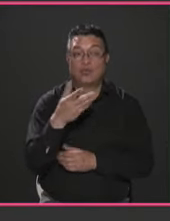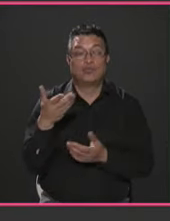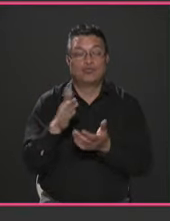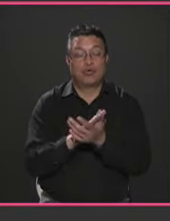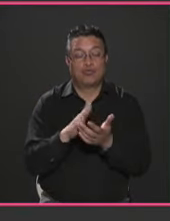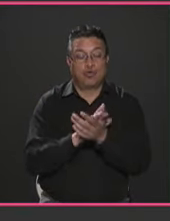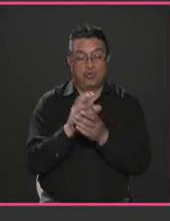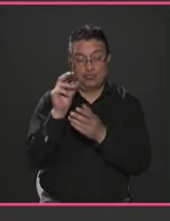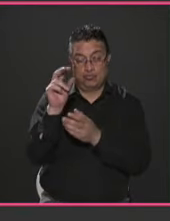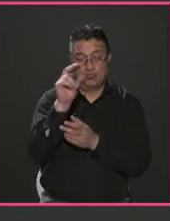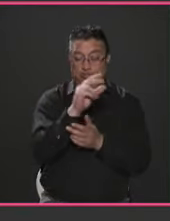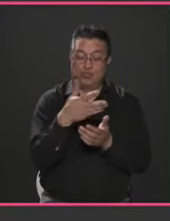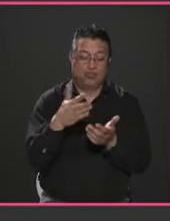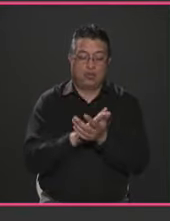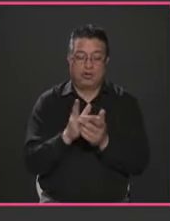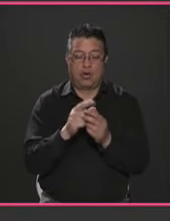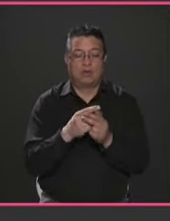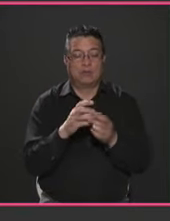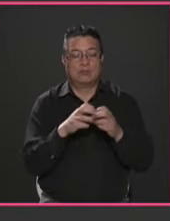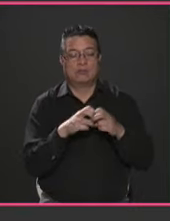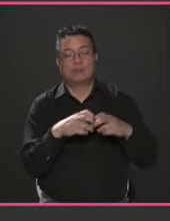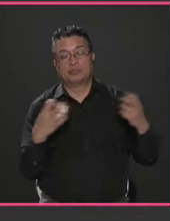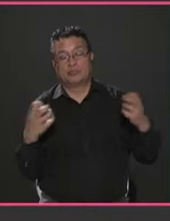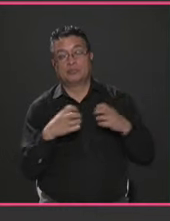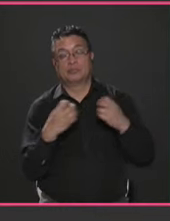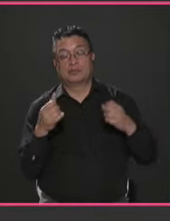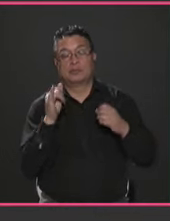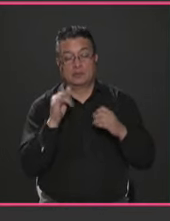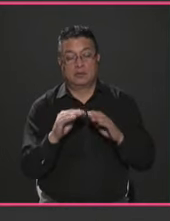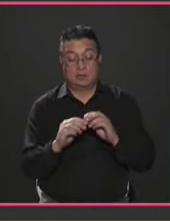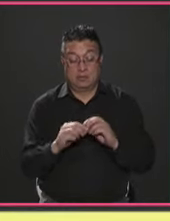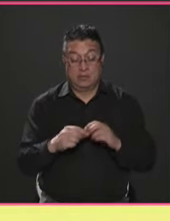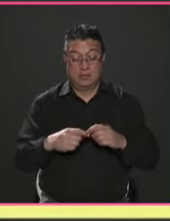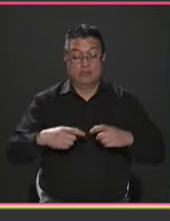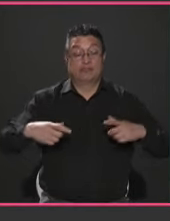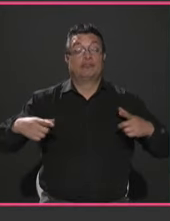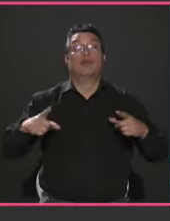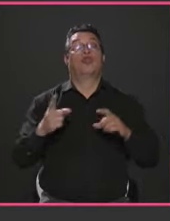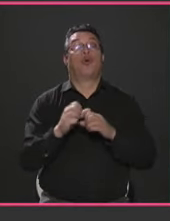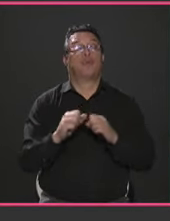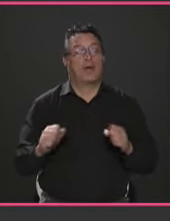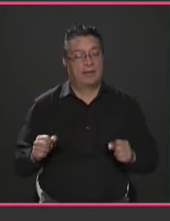esa es la primera observación pero que claramente tiene problemas para